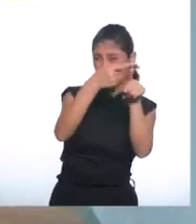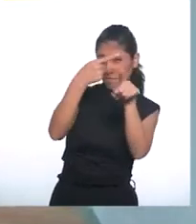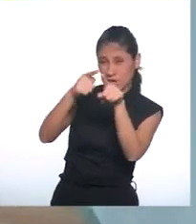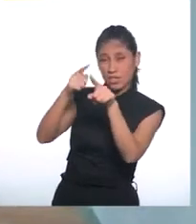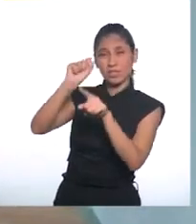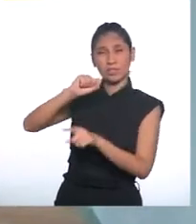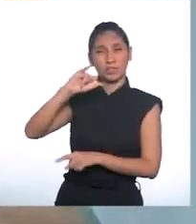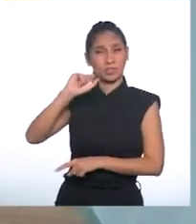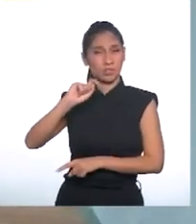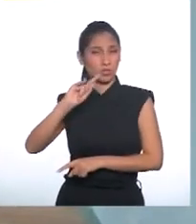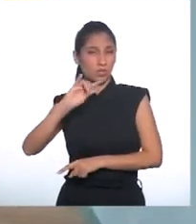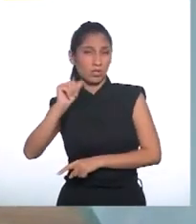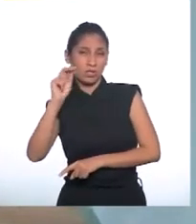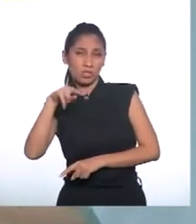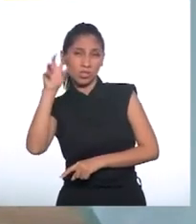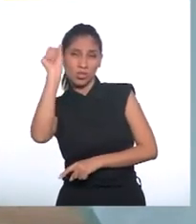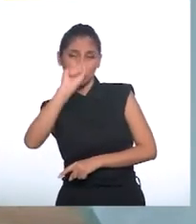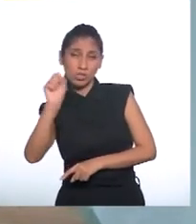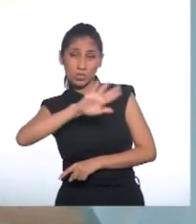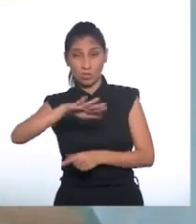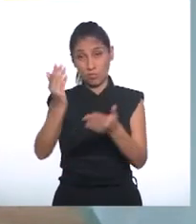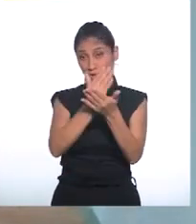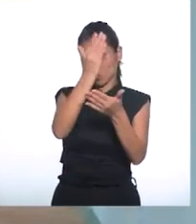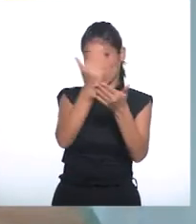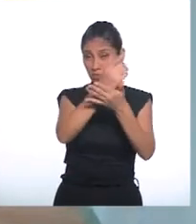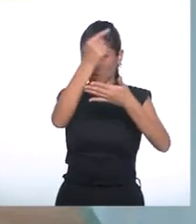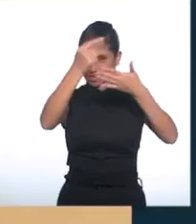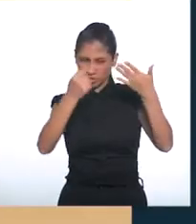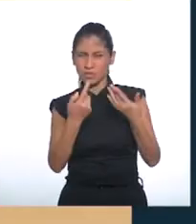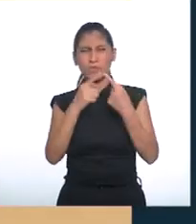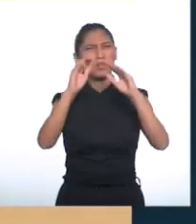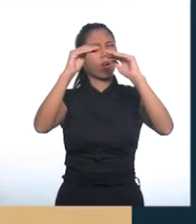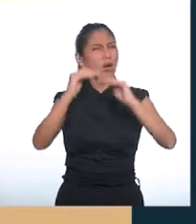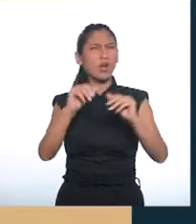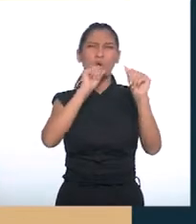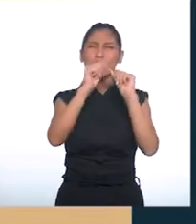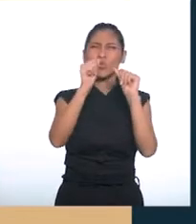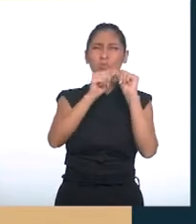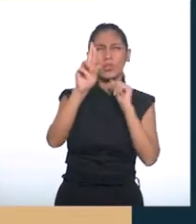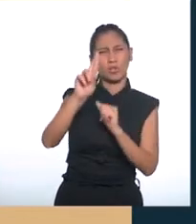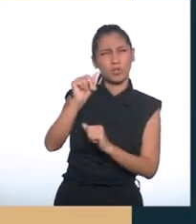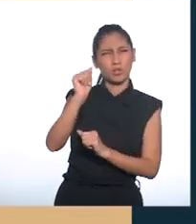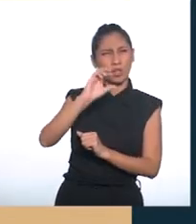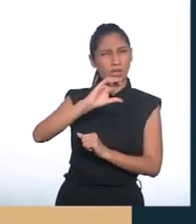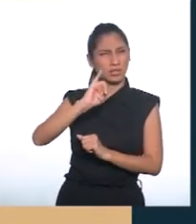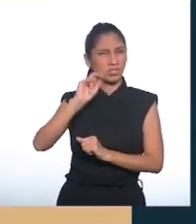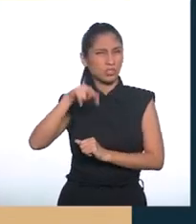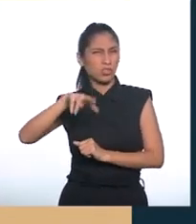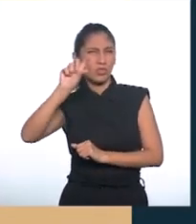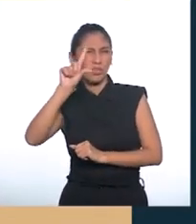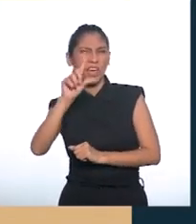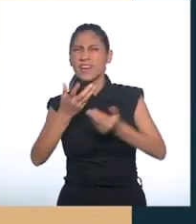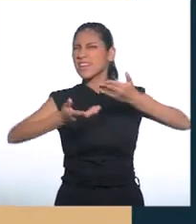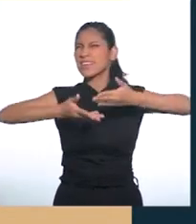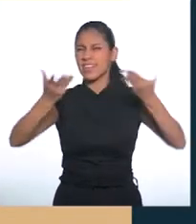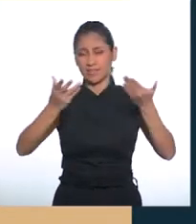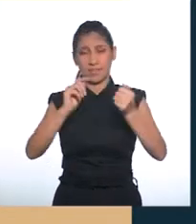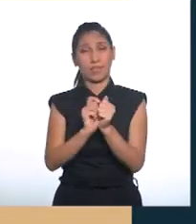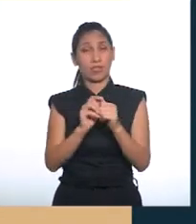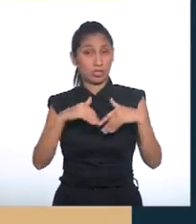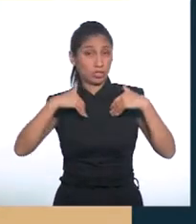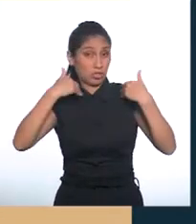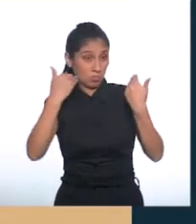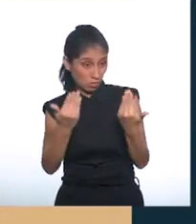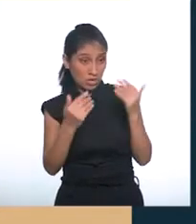problemáticas. Entonces, ¿qué son los números racionales? Un número racional es aquel que puede expresarse como